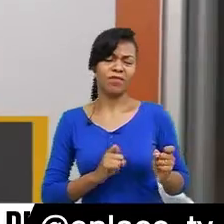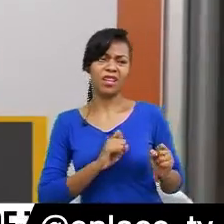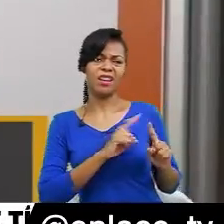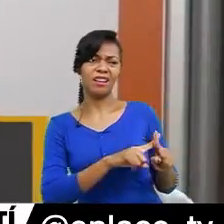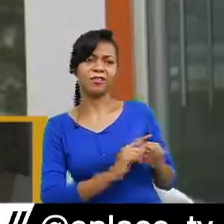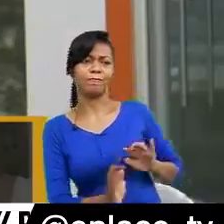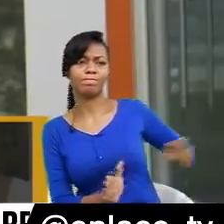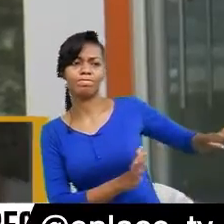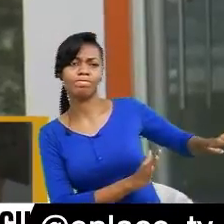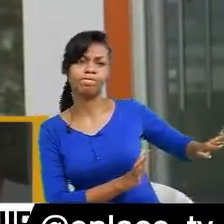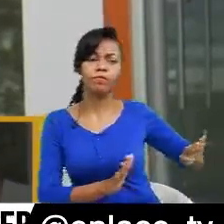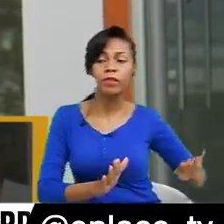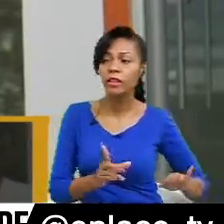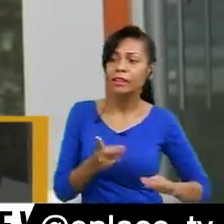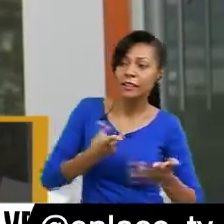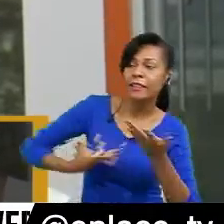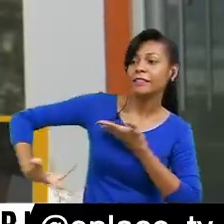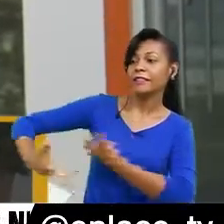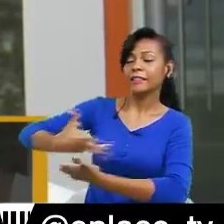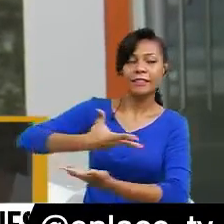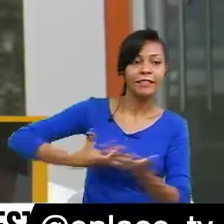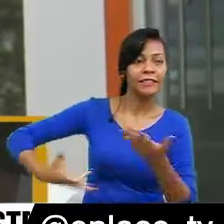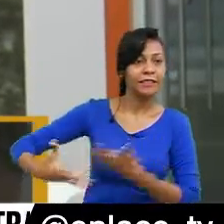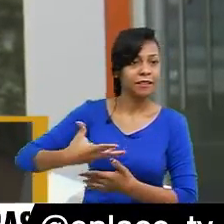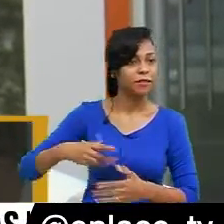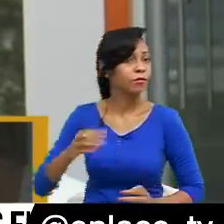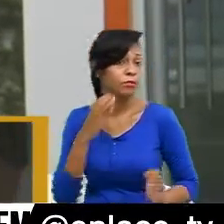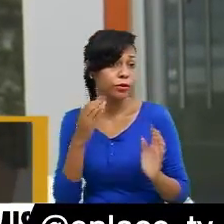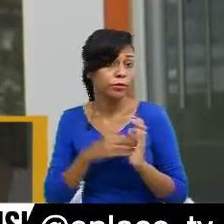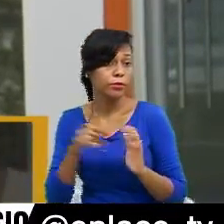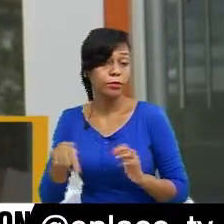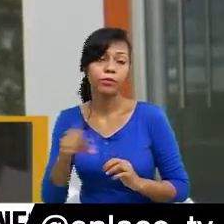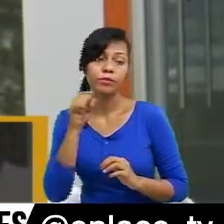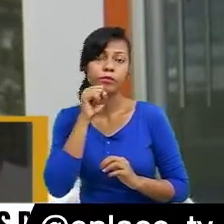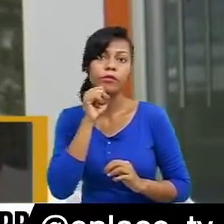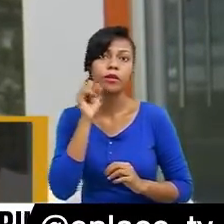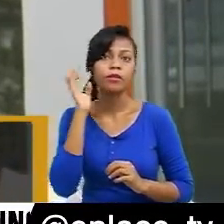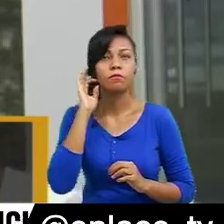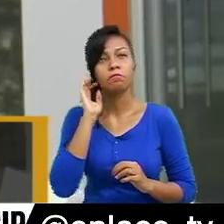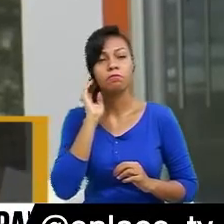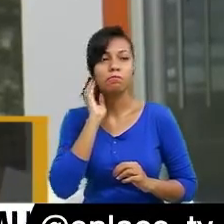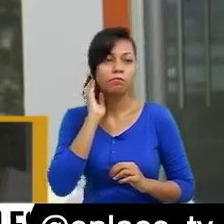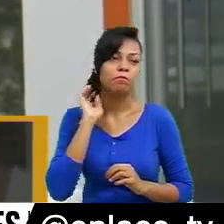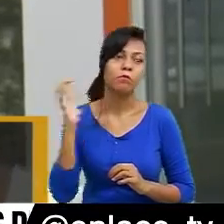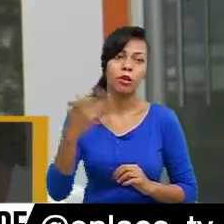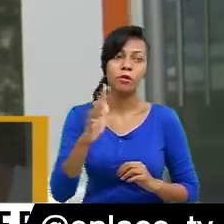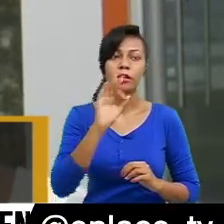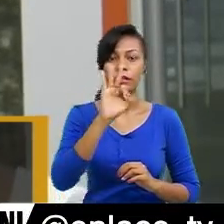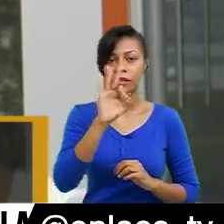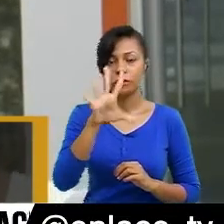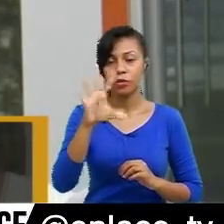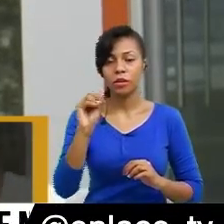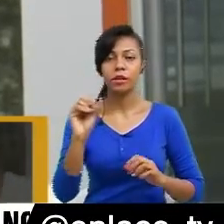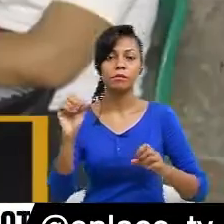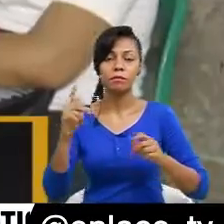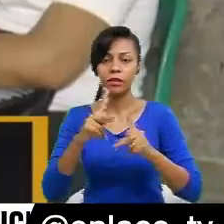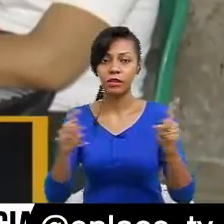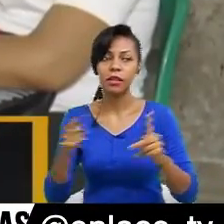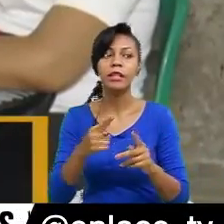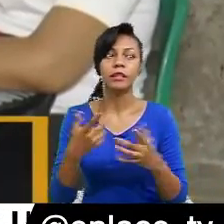servicio social. El proceso de reintegración aquí en Barranca Bermeja, alrededor de 350 personas están activas en el proceso